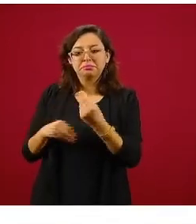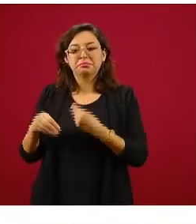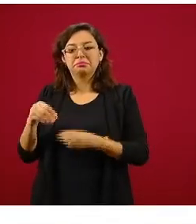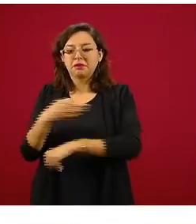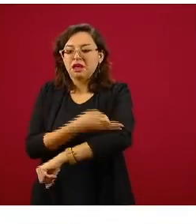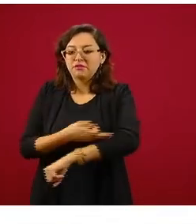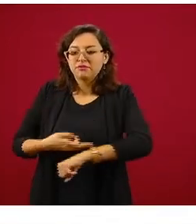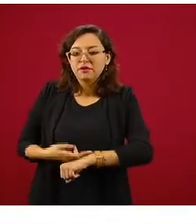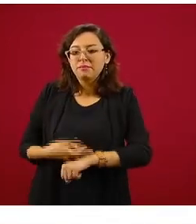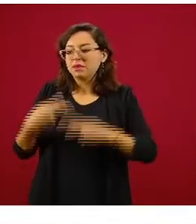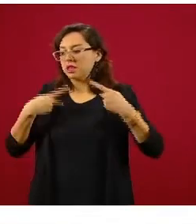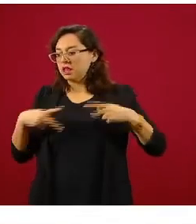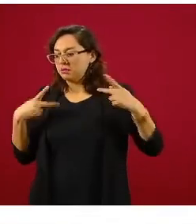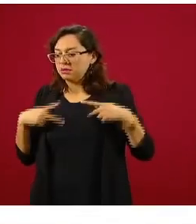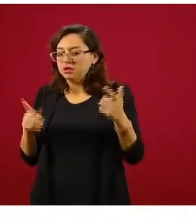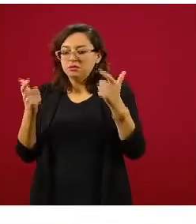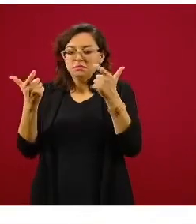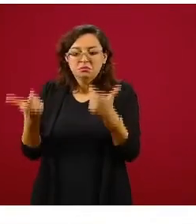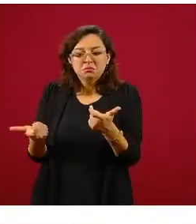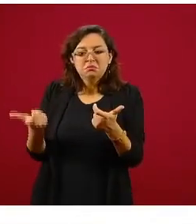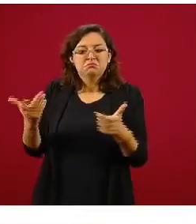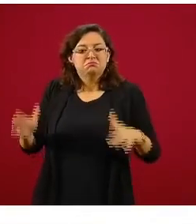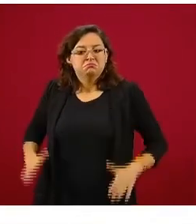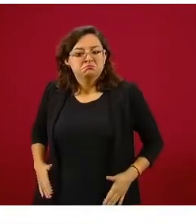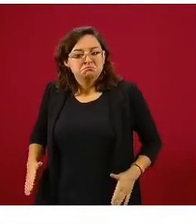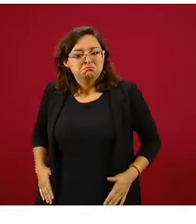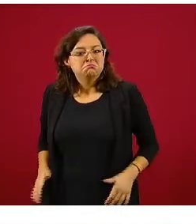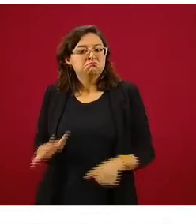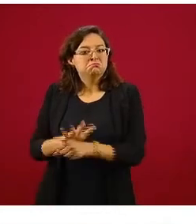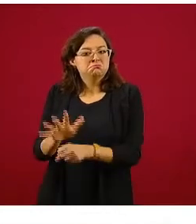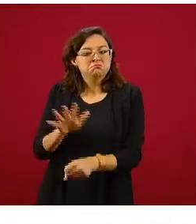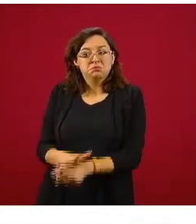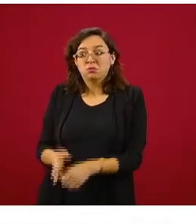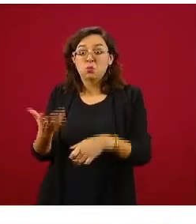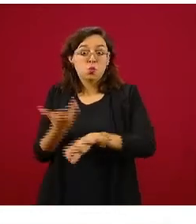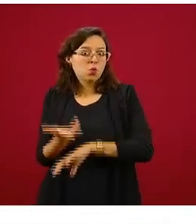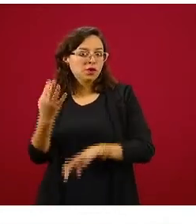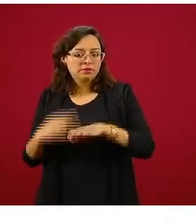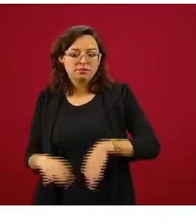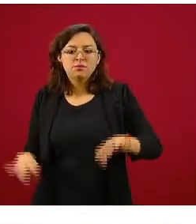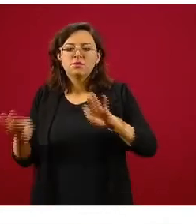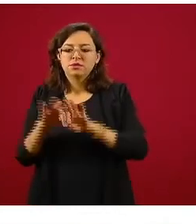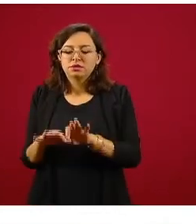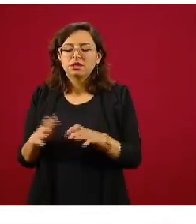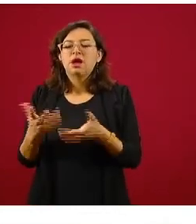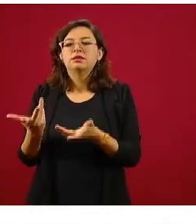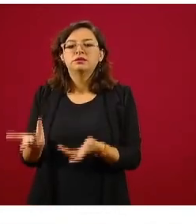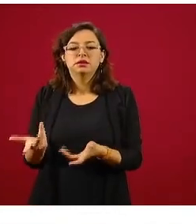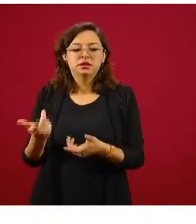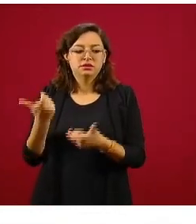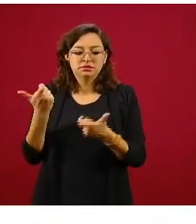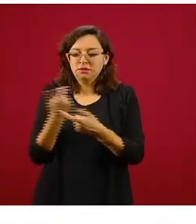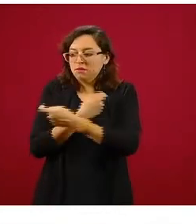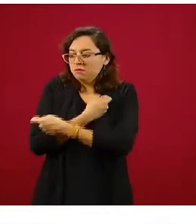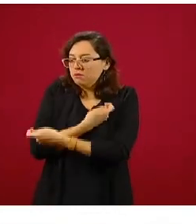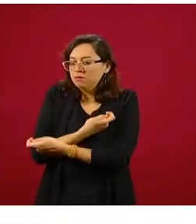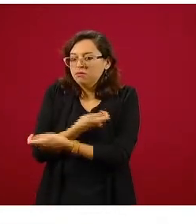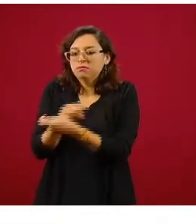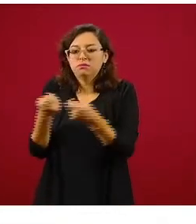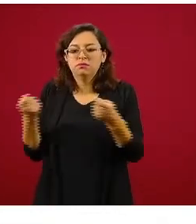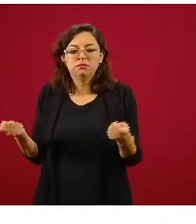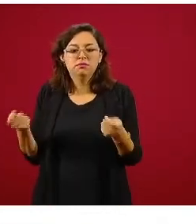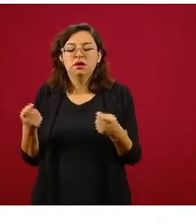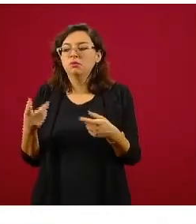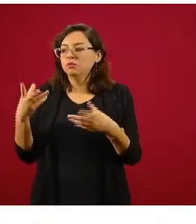a familias, da ingreso a personas, y estas son particularmente importantes cuando ese ingreso se distribuye entre